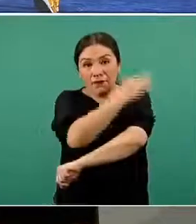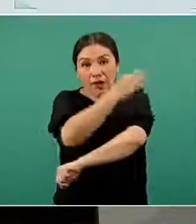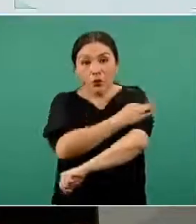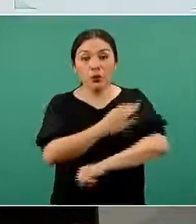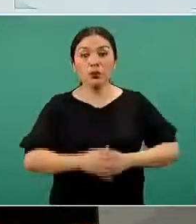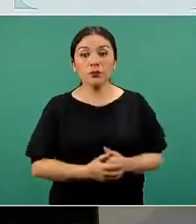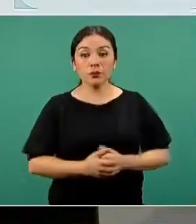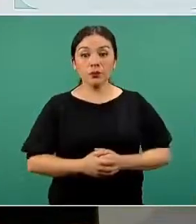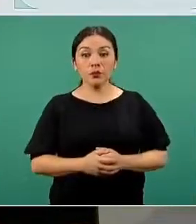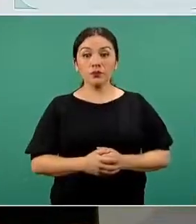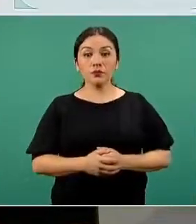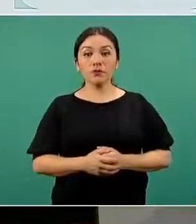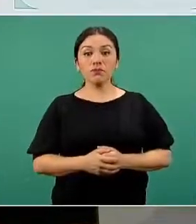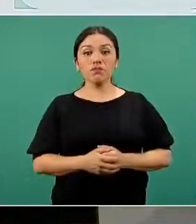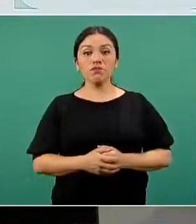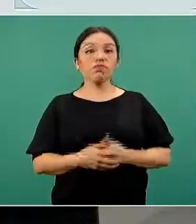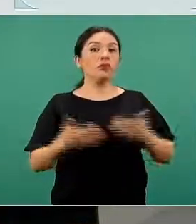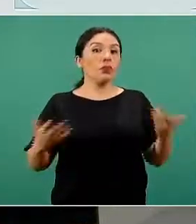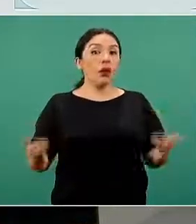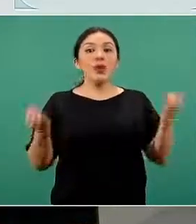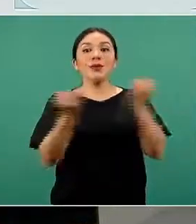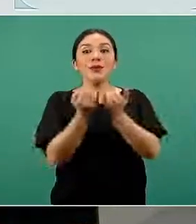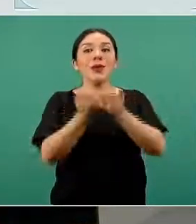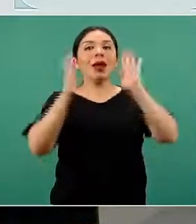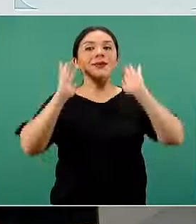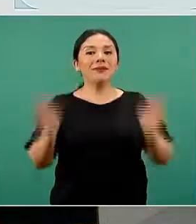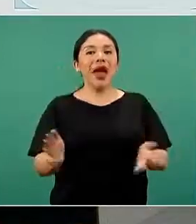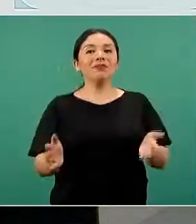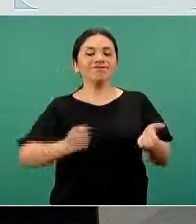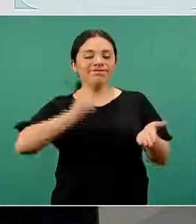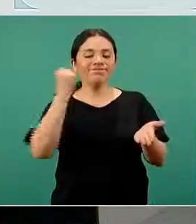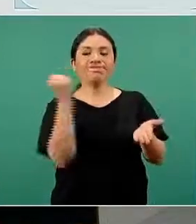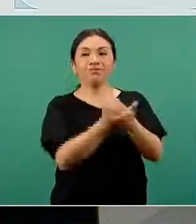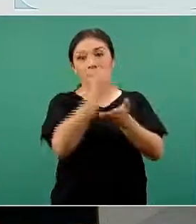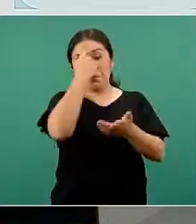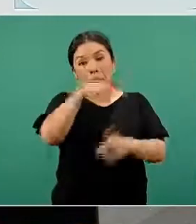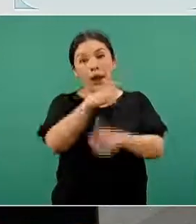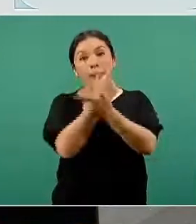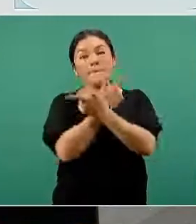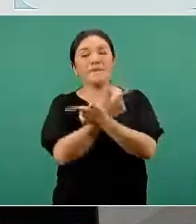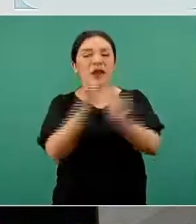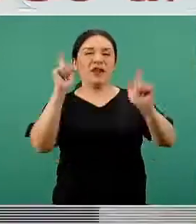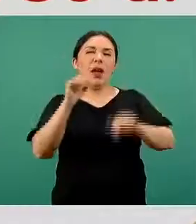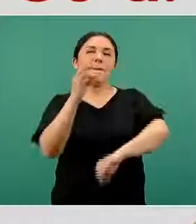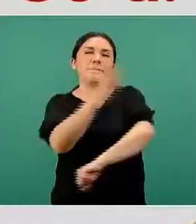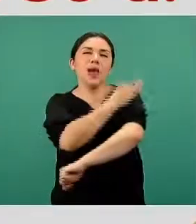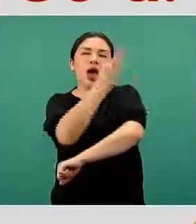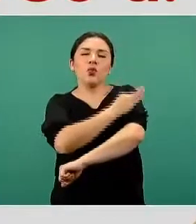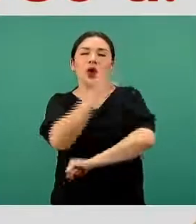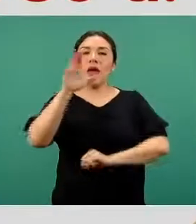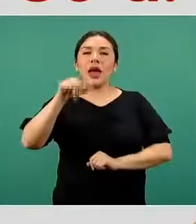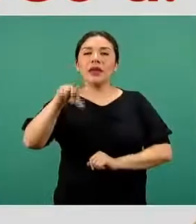por favor. Y también la liberación de vacuna CanSino con